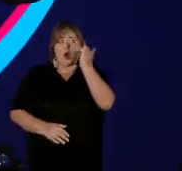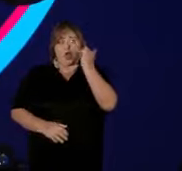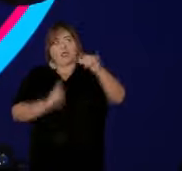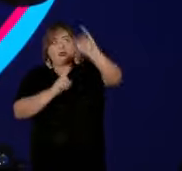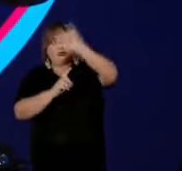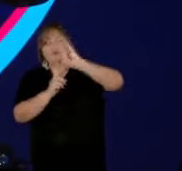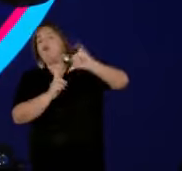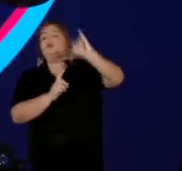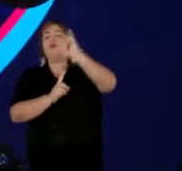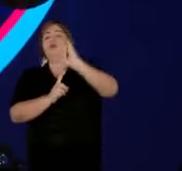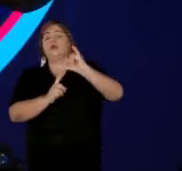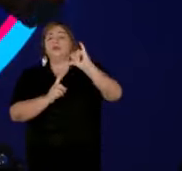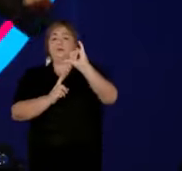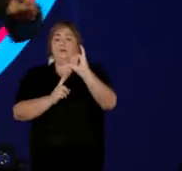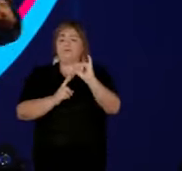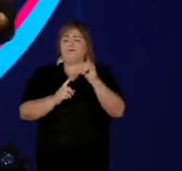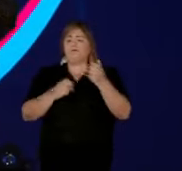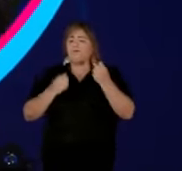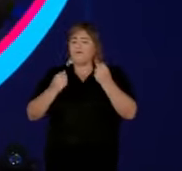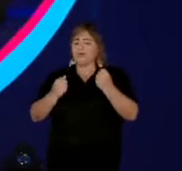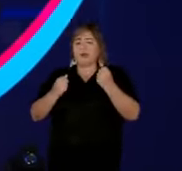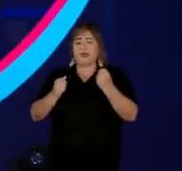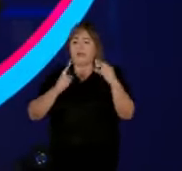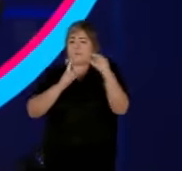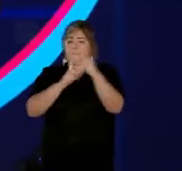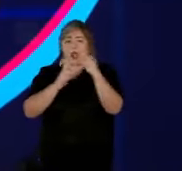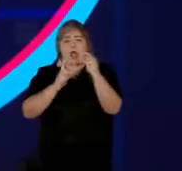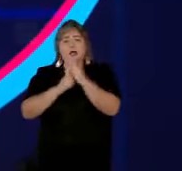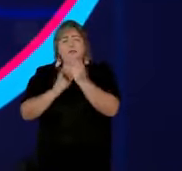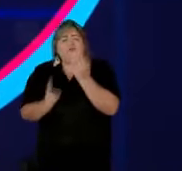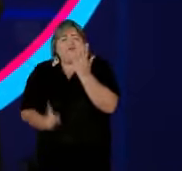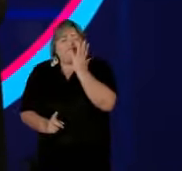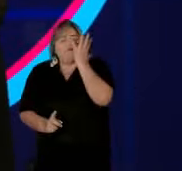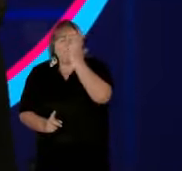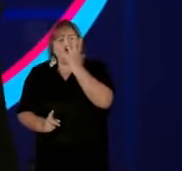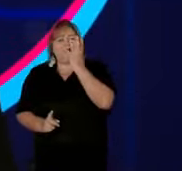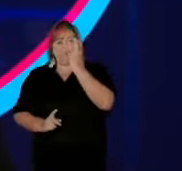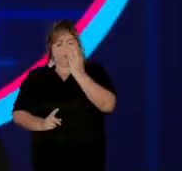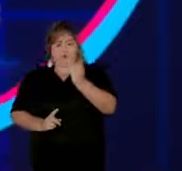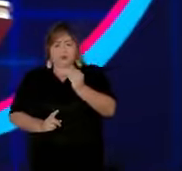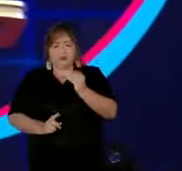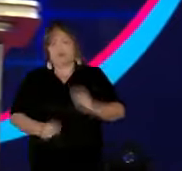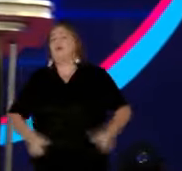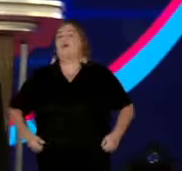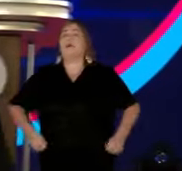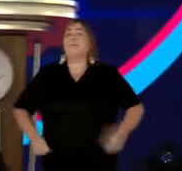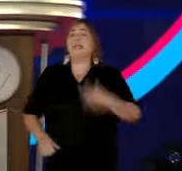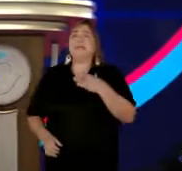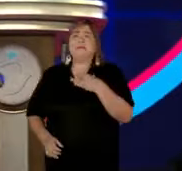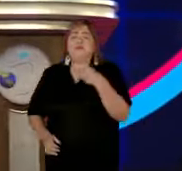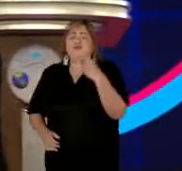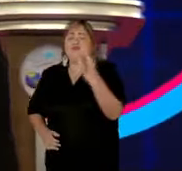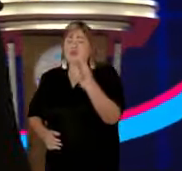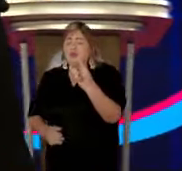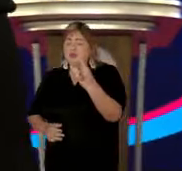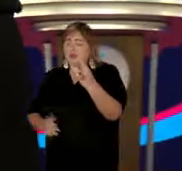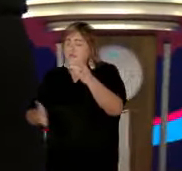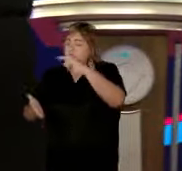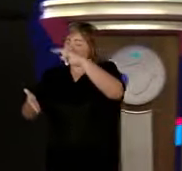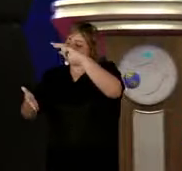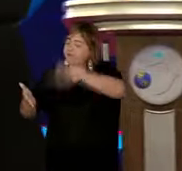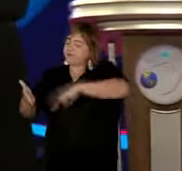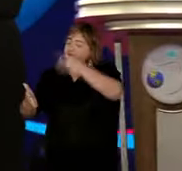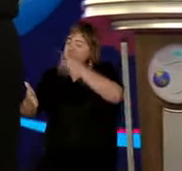unción, muy fuerte, una palabra pura, preciosa. Yo soy bien bíblica, yo no le vengo con